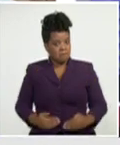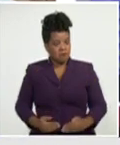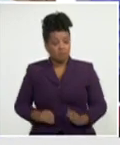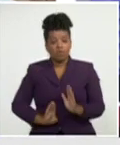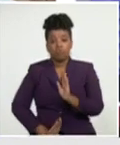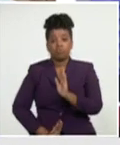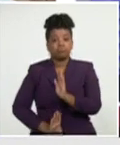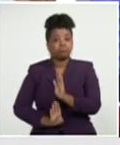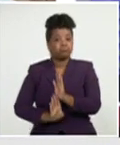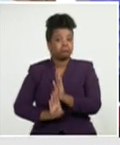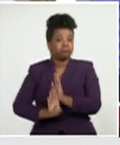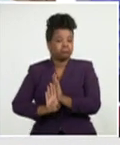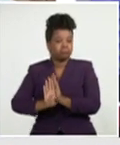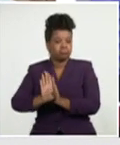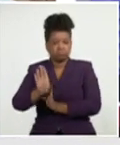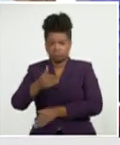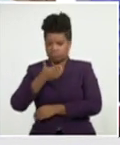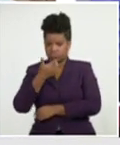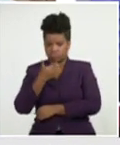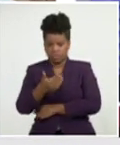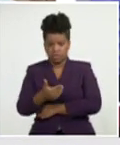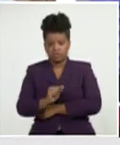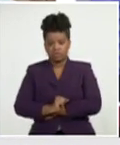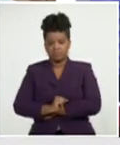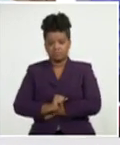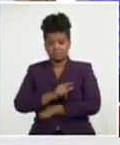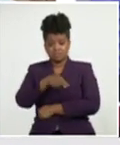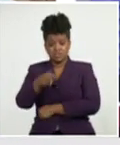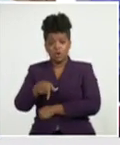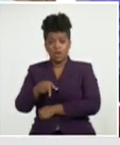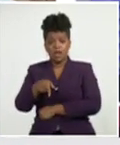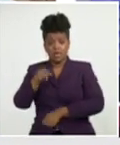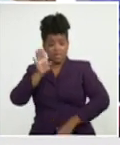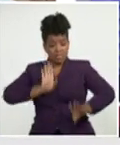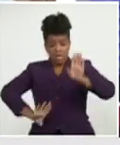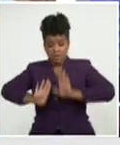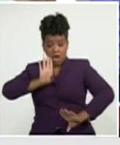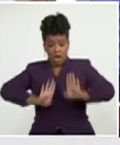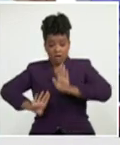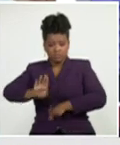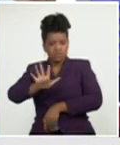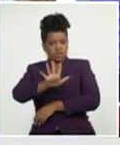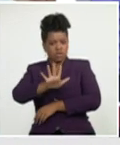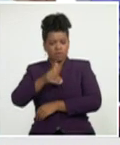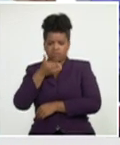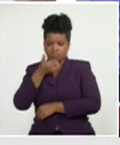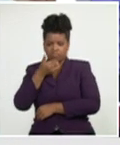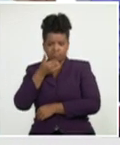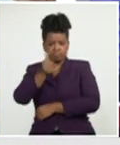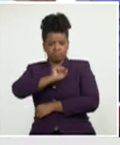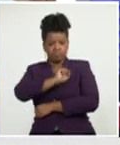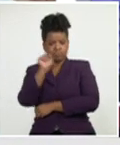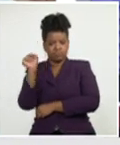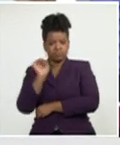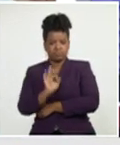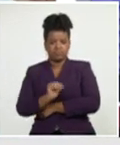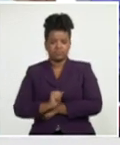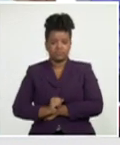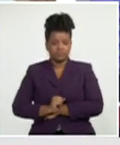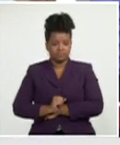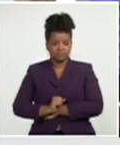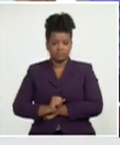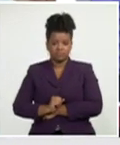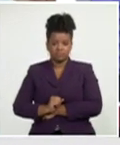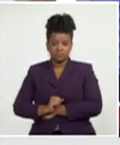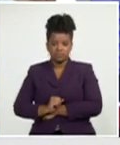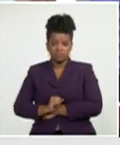en los vacunados, en los convalecientes vacunados respecto al nivel prevacunación que ellos tienen como consecuencia de haberse expuesto al virus. Y eso